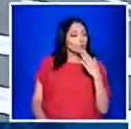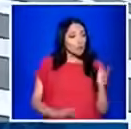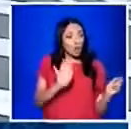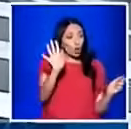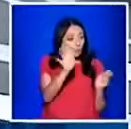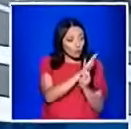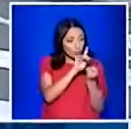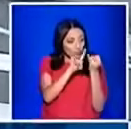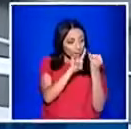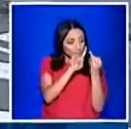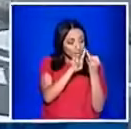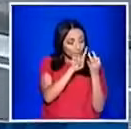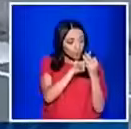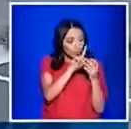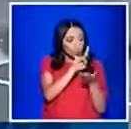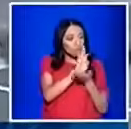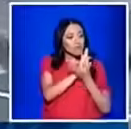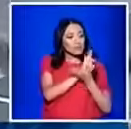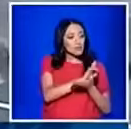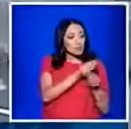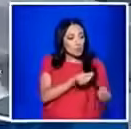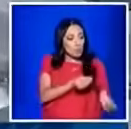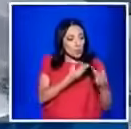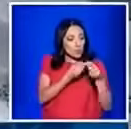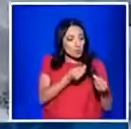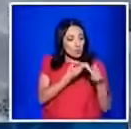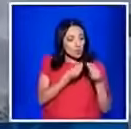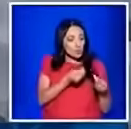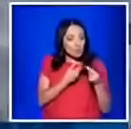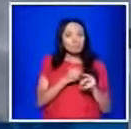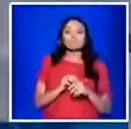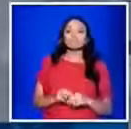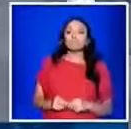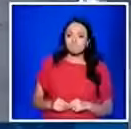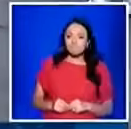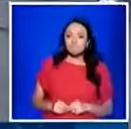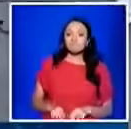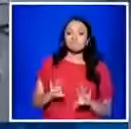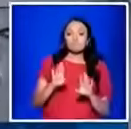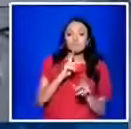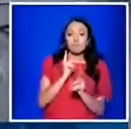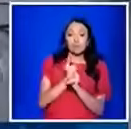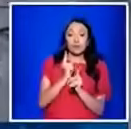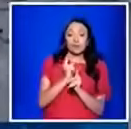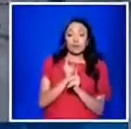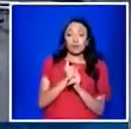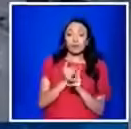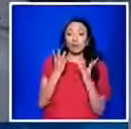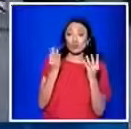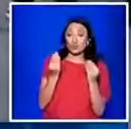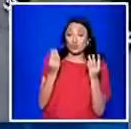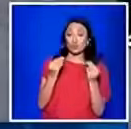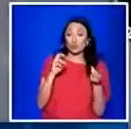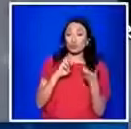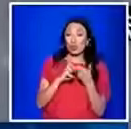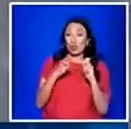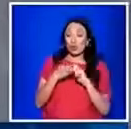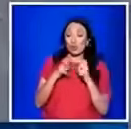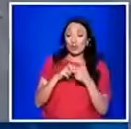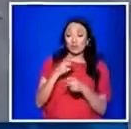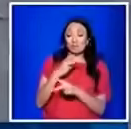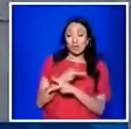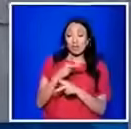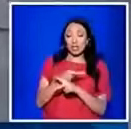la información que nos brinda el vecino de este punto. Lamentablemente está ocurriendo muchos incidentes de inseguridad